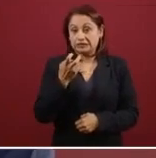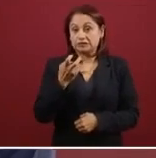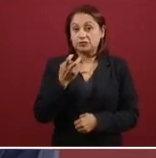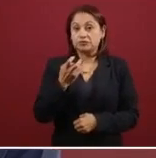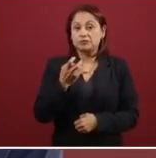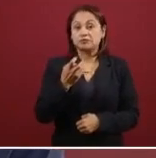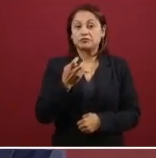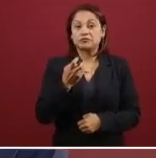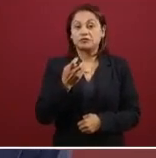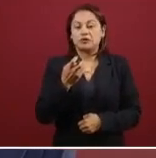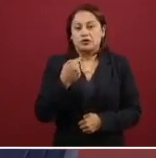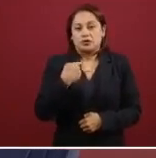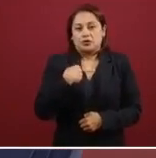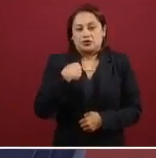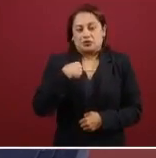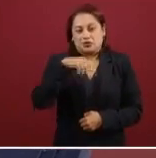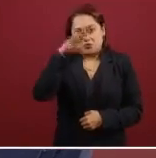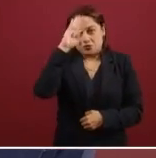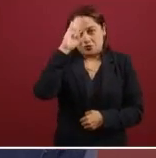se vea con frecuencia